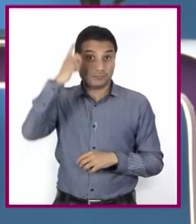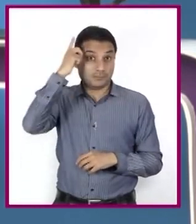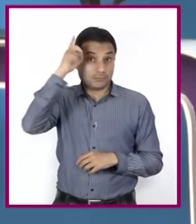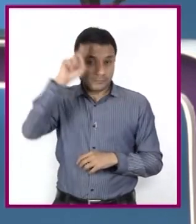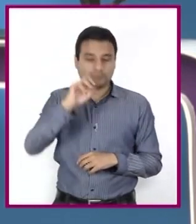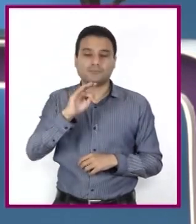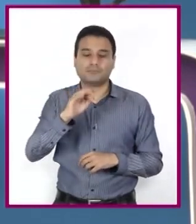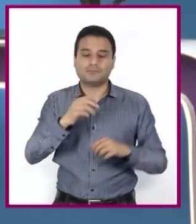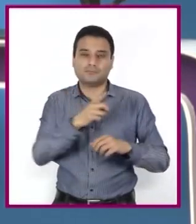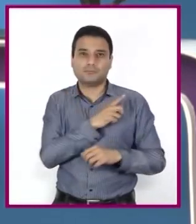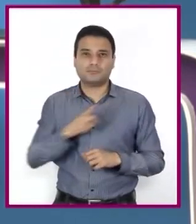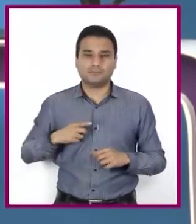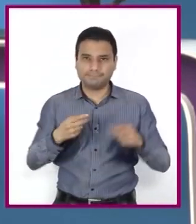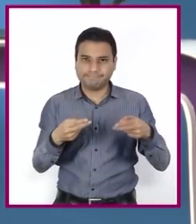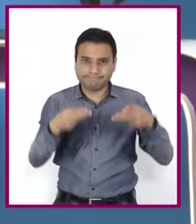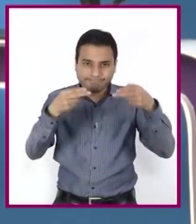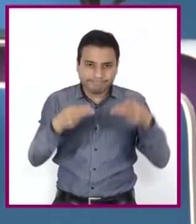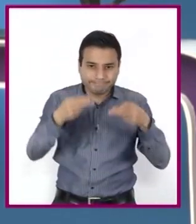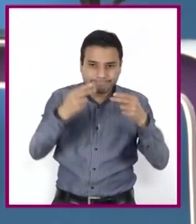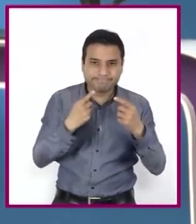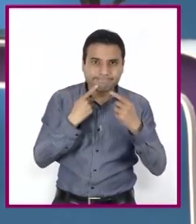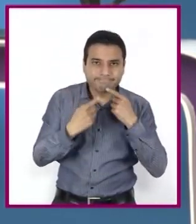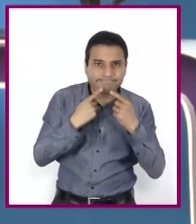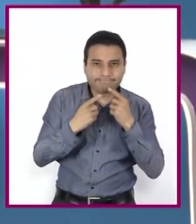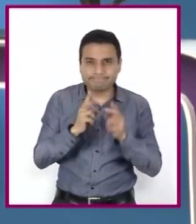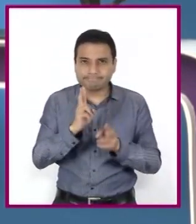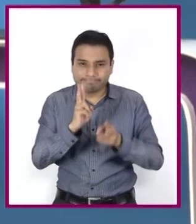negociación colectiva con los representantes de los